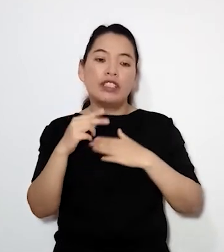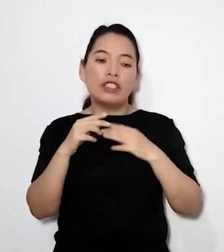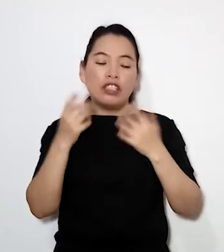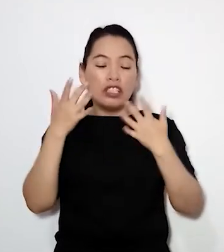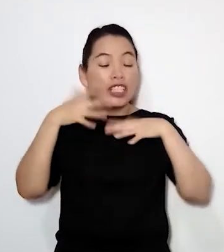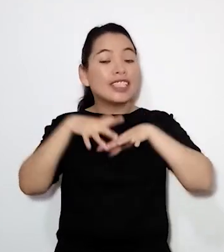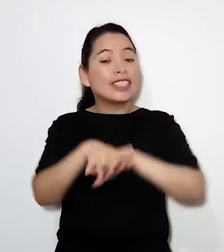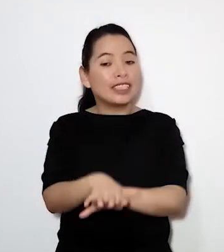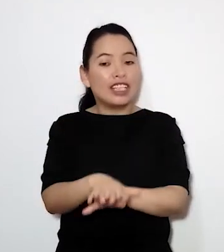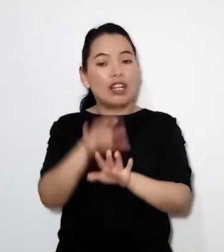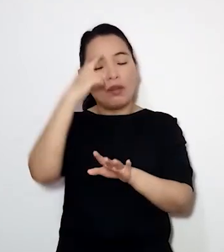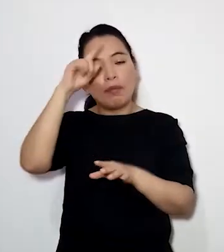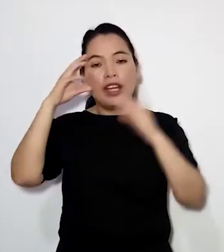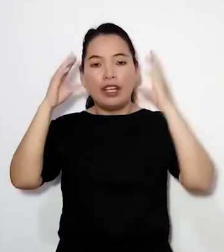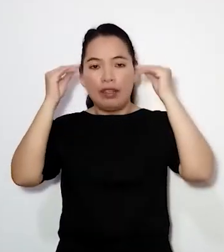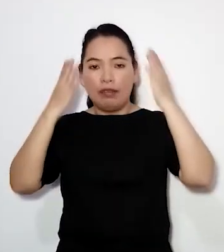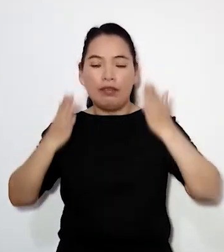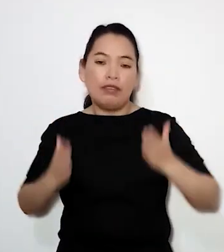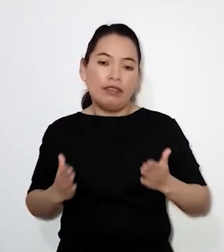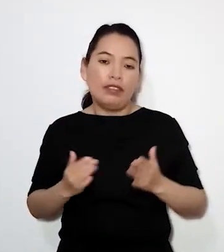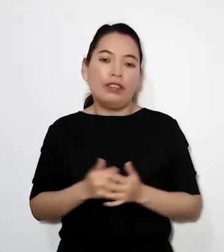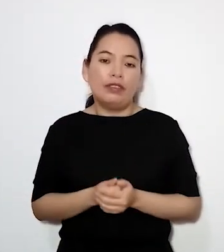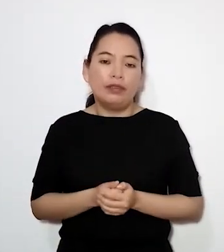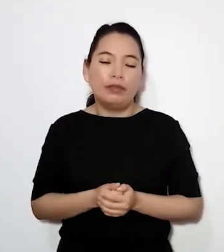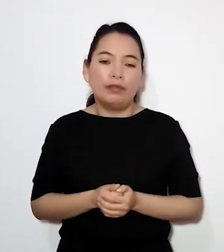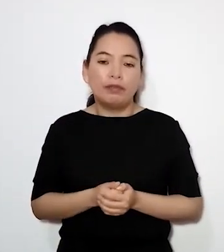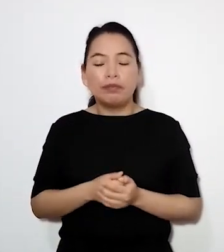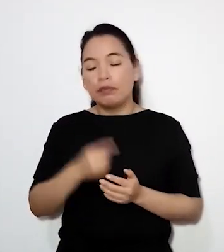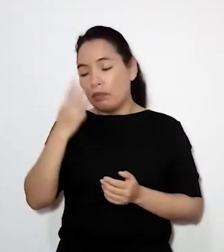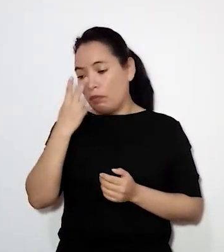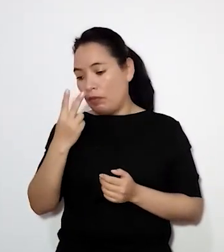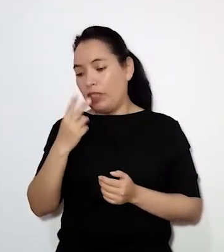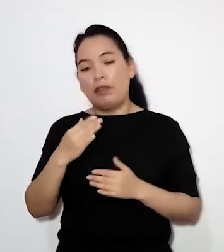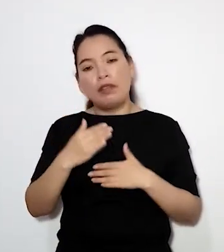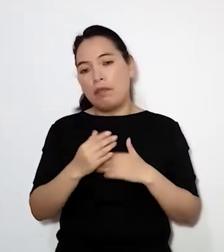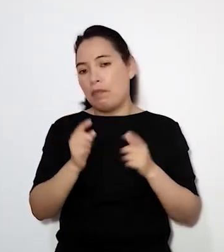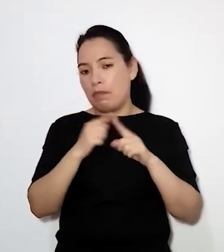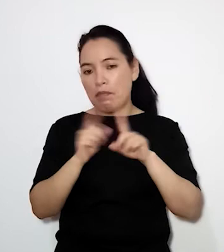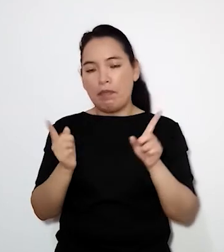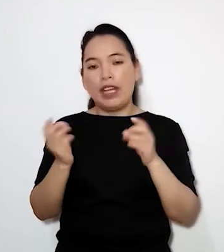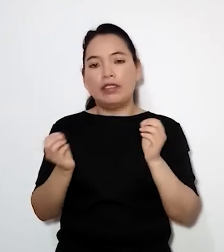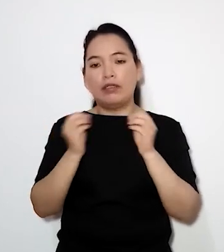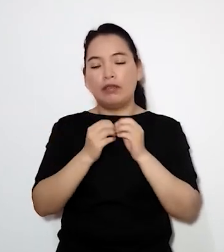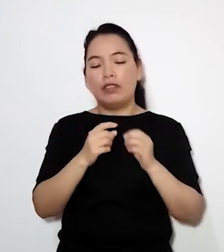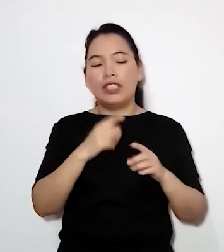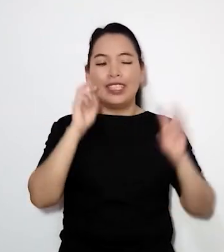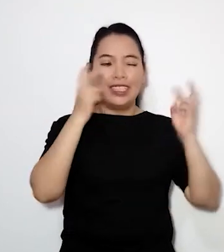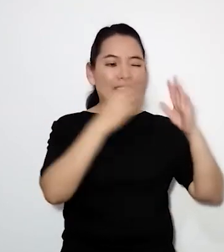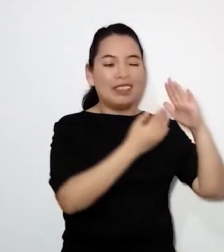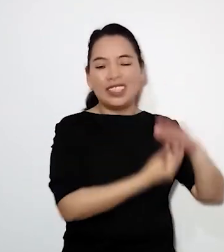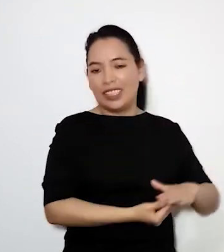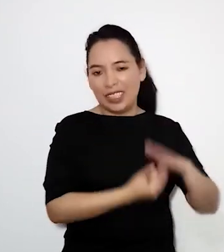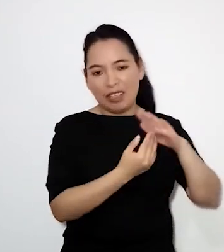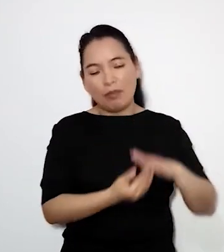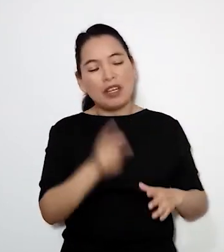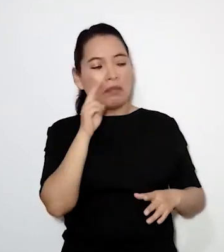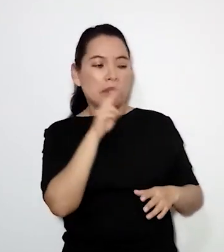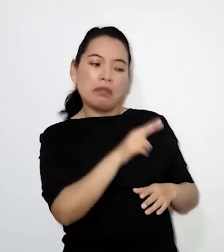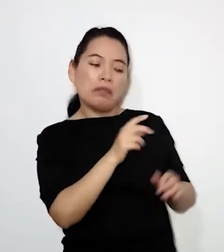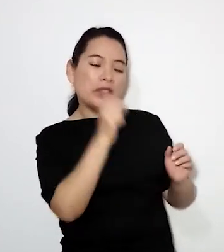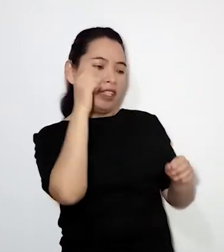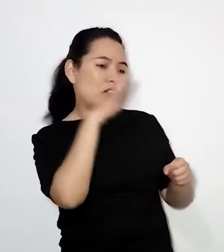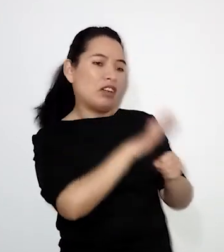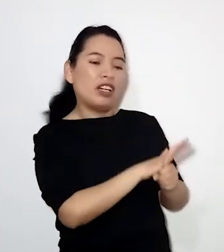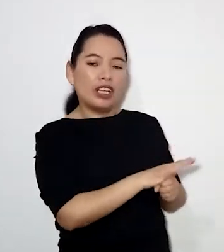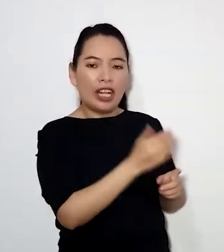¿no? Más allá de la discriminación, de las bajas expectativas que mencionábamos al inicio,